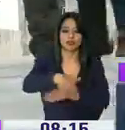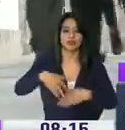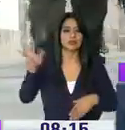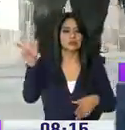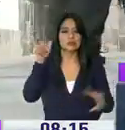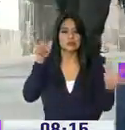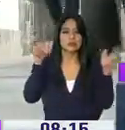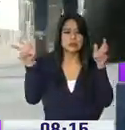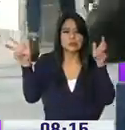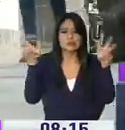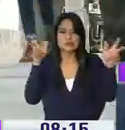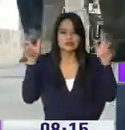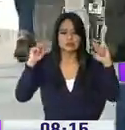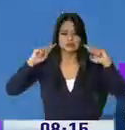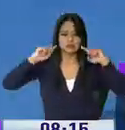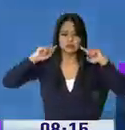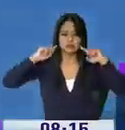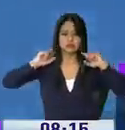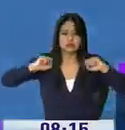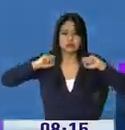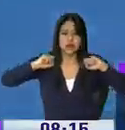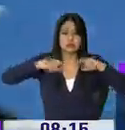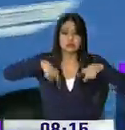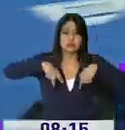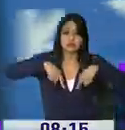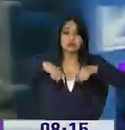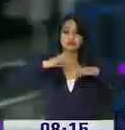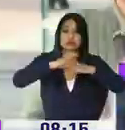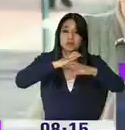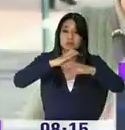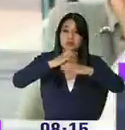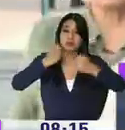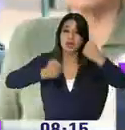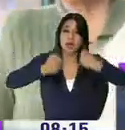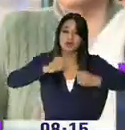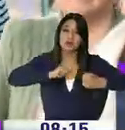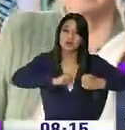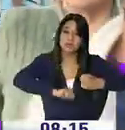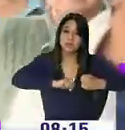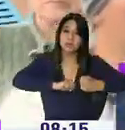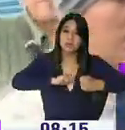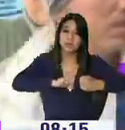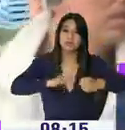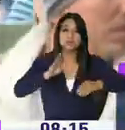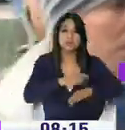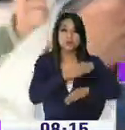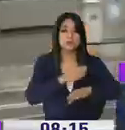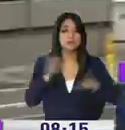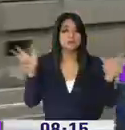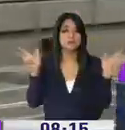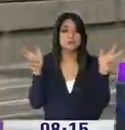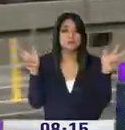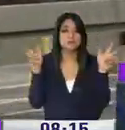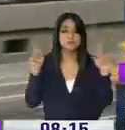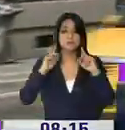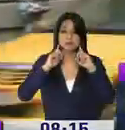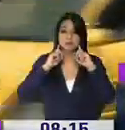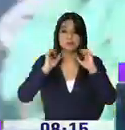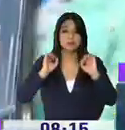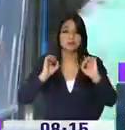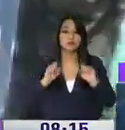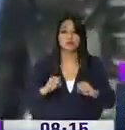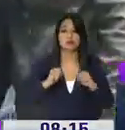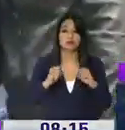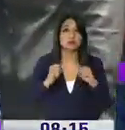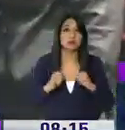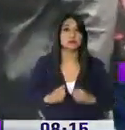un sinnúmero de sonidos. La circulación de vehículos, de personas, entre otros factores, producían una